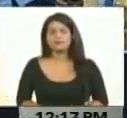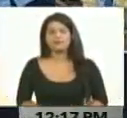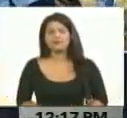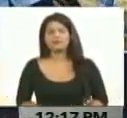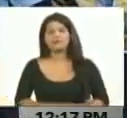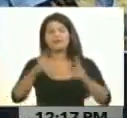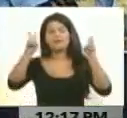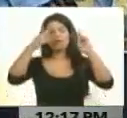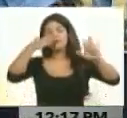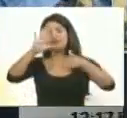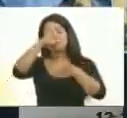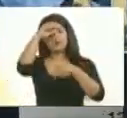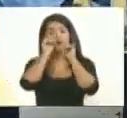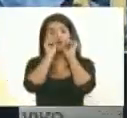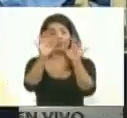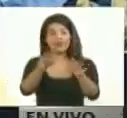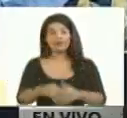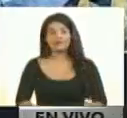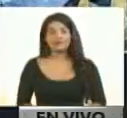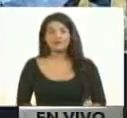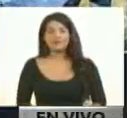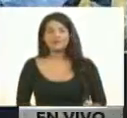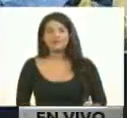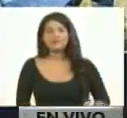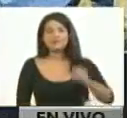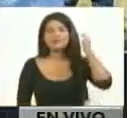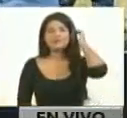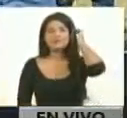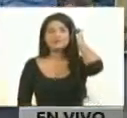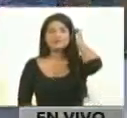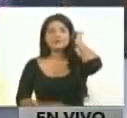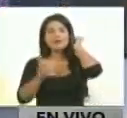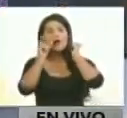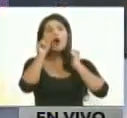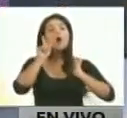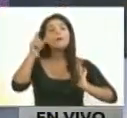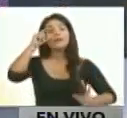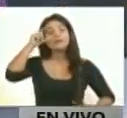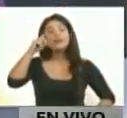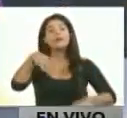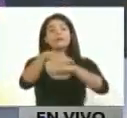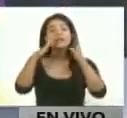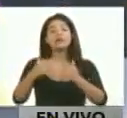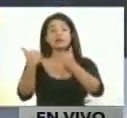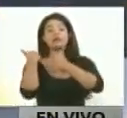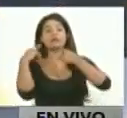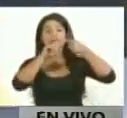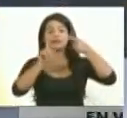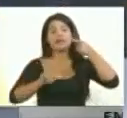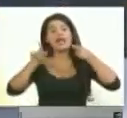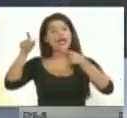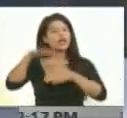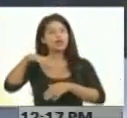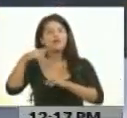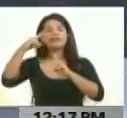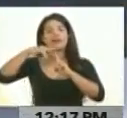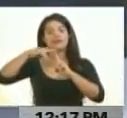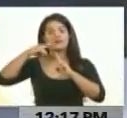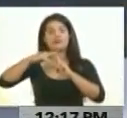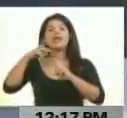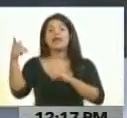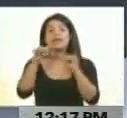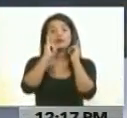siempre, camarada, y Dios los bendiga. El ministro Mota Domínguez, desde el estado Táchira, le denuncia pública a